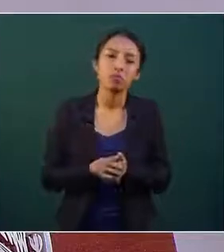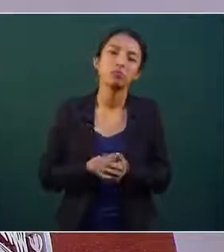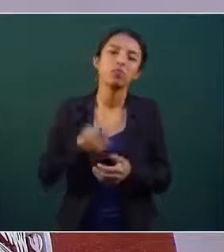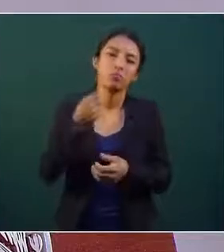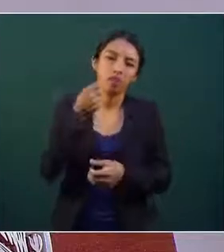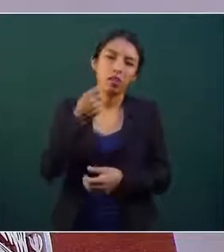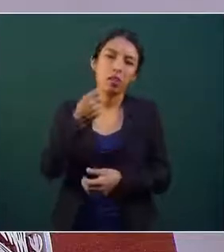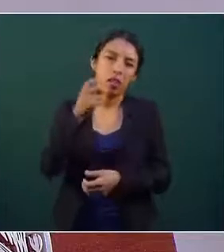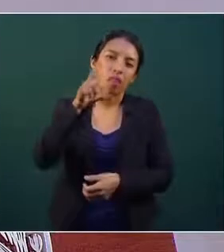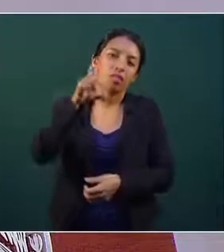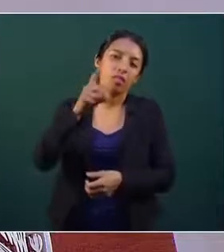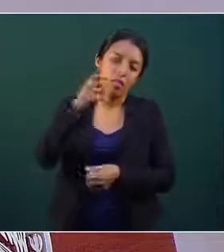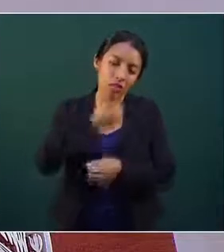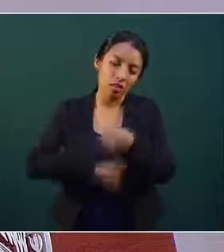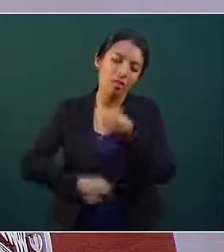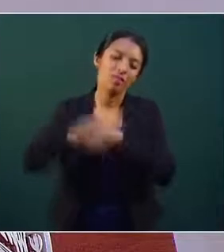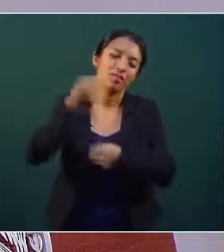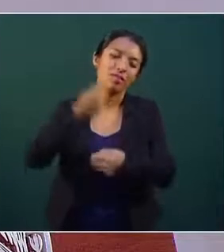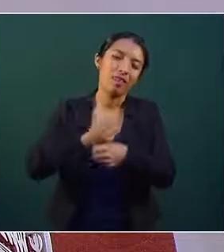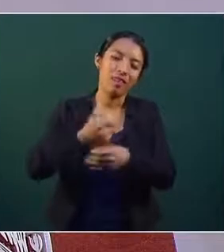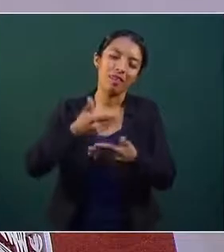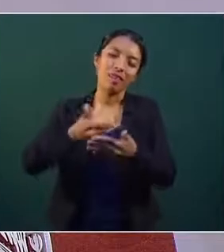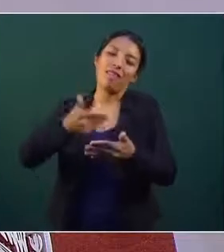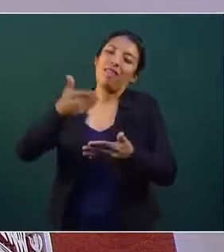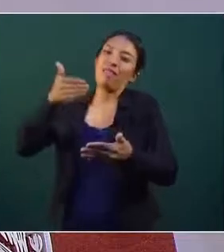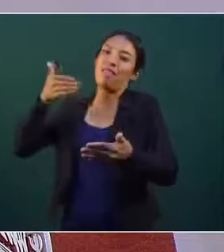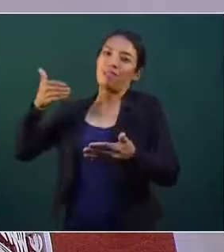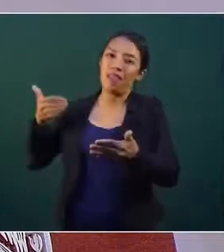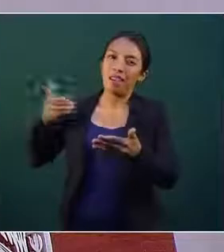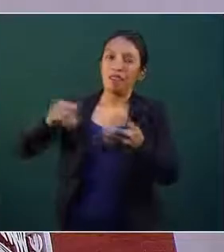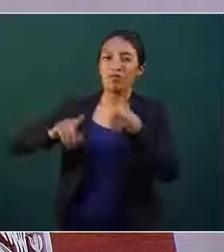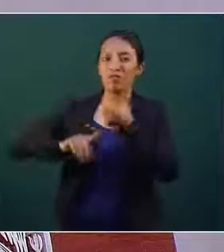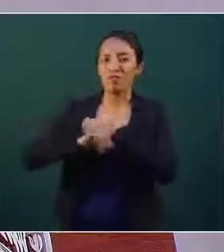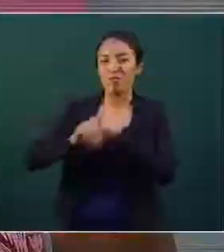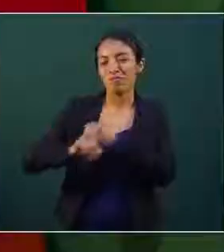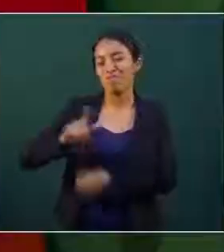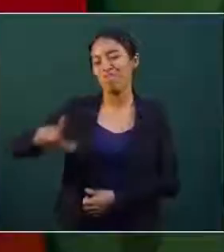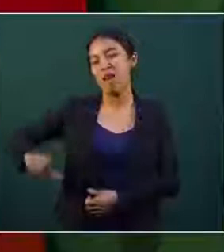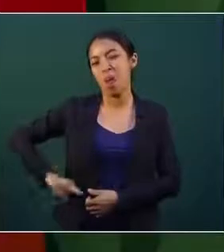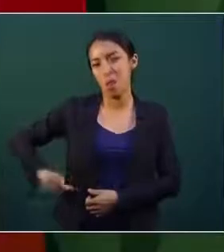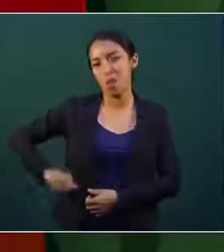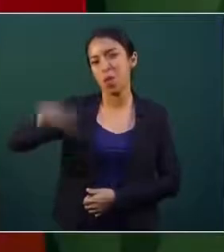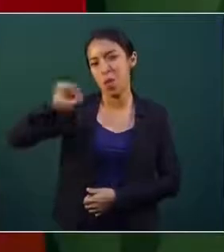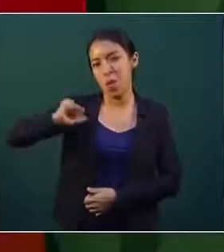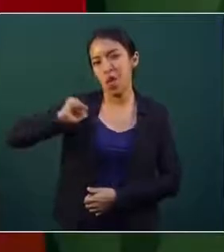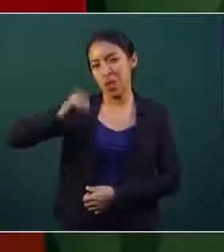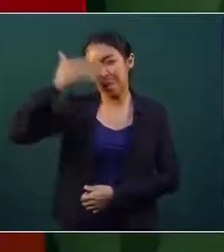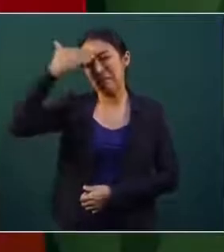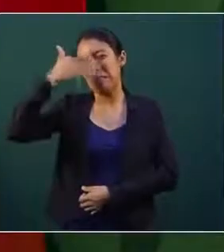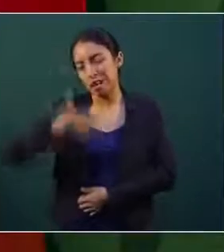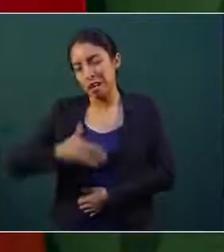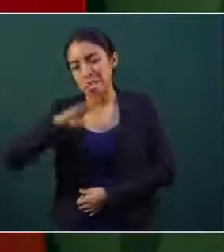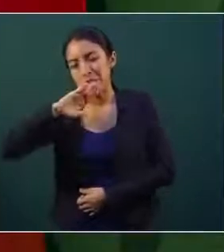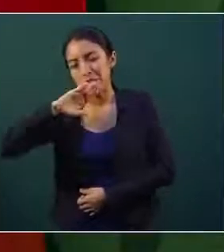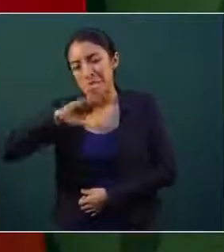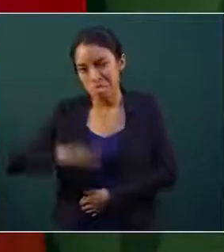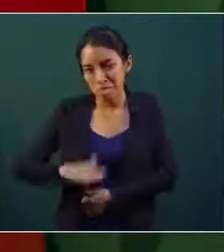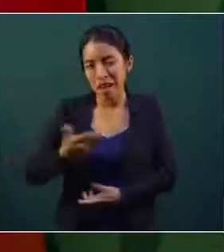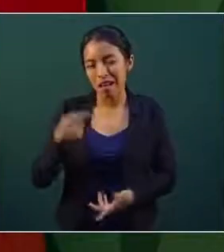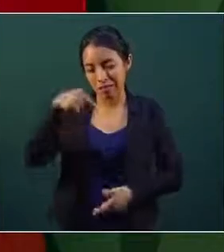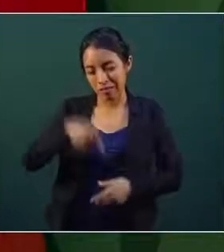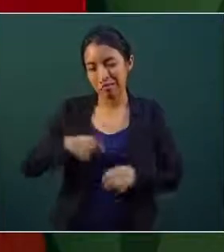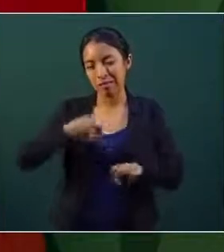años de políticas neoliberales totalmente equivocadas y que aquí en Veracruz